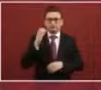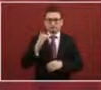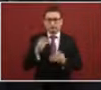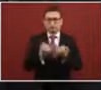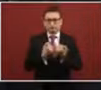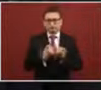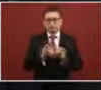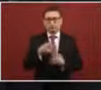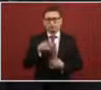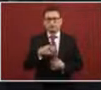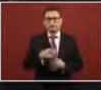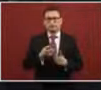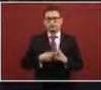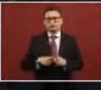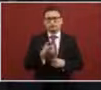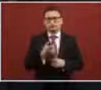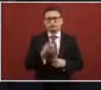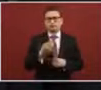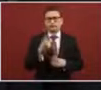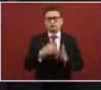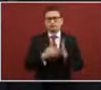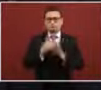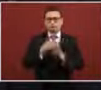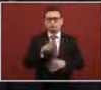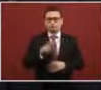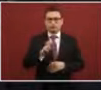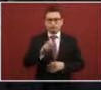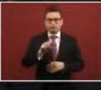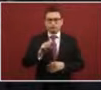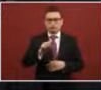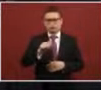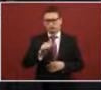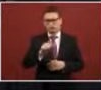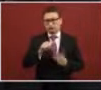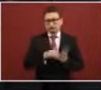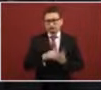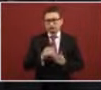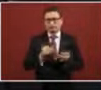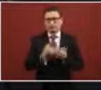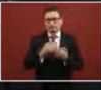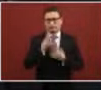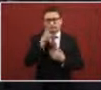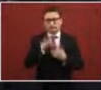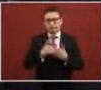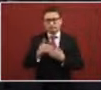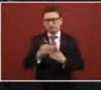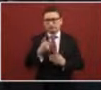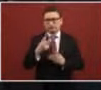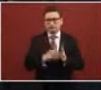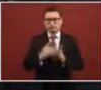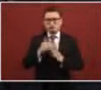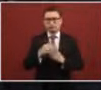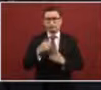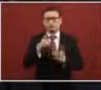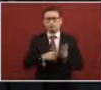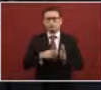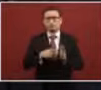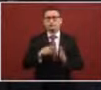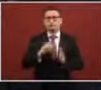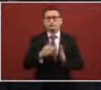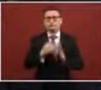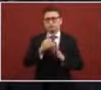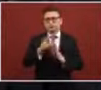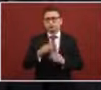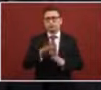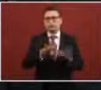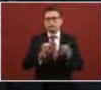con un precio inicial de 1.216.000 y se vendió casi en 2 millones de pesos, se vendió en 1.900.000 con un